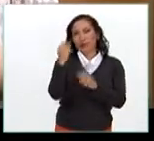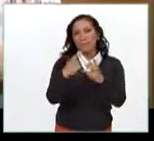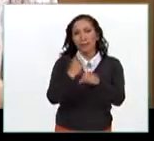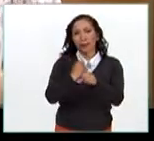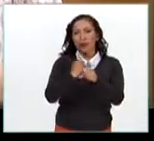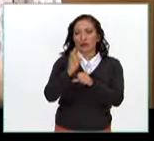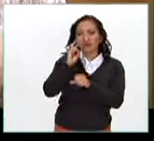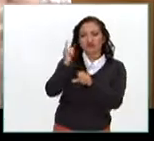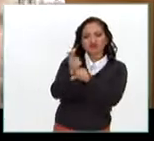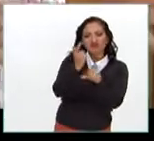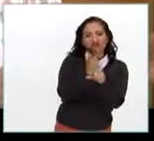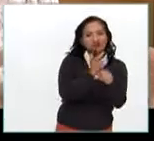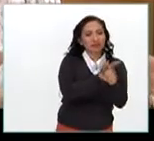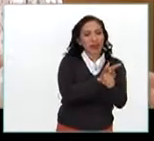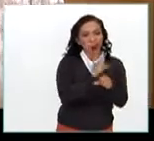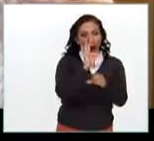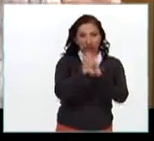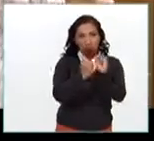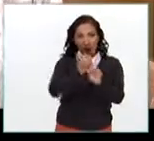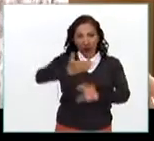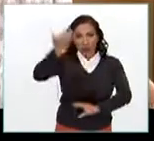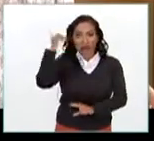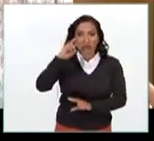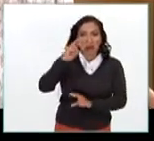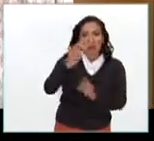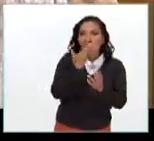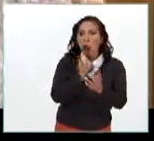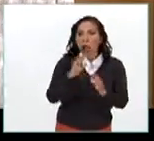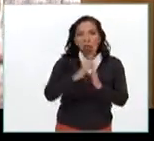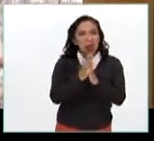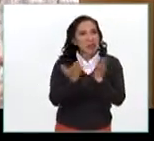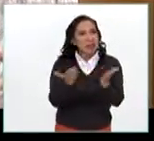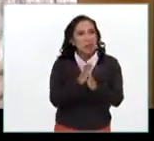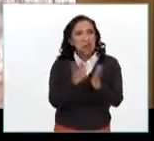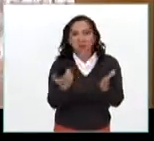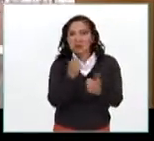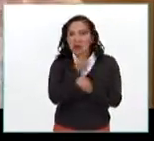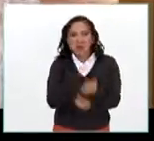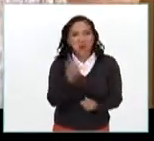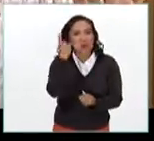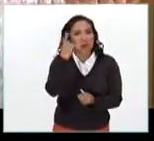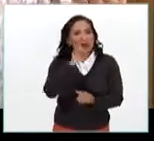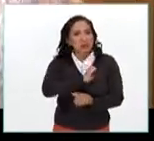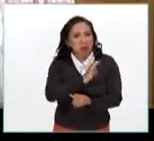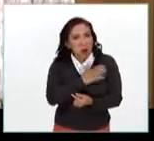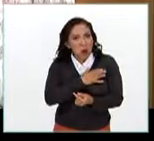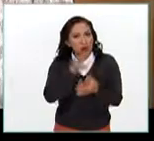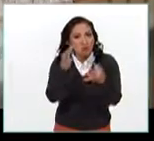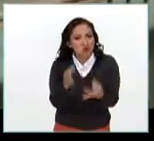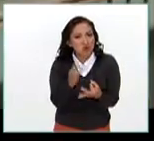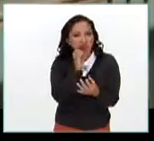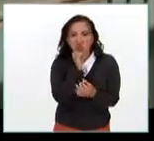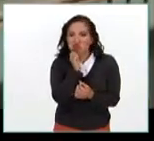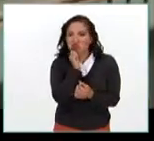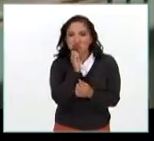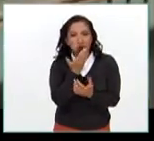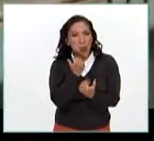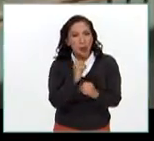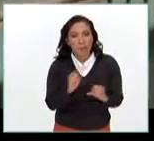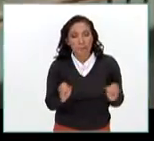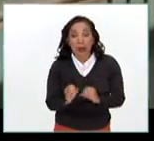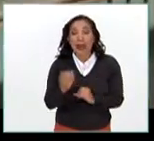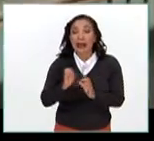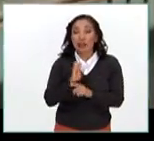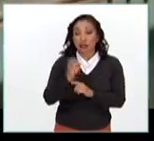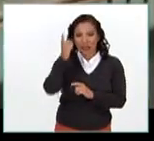una escasez hace 40 años de libros infantiles escritos en español. Y